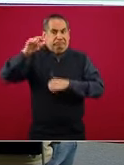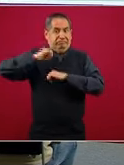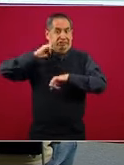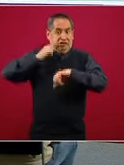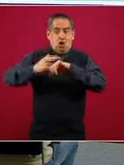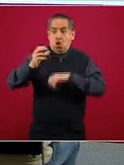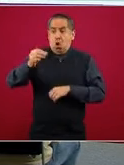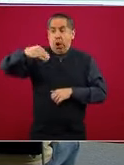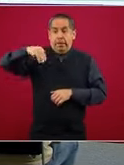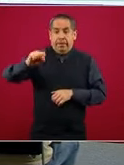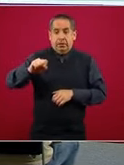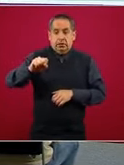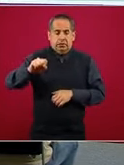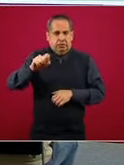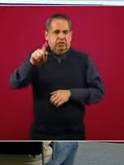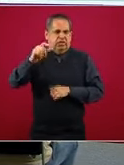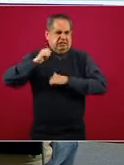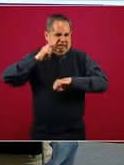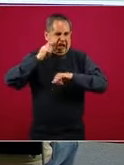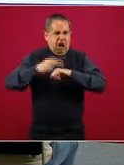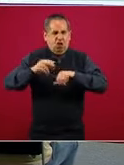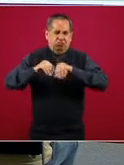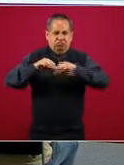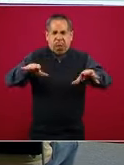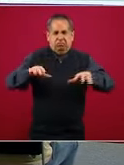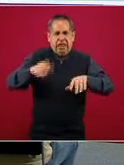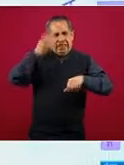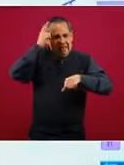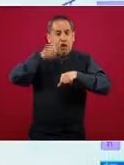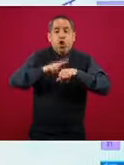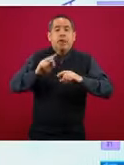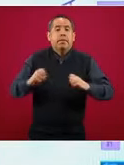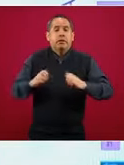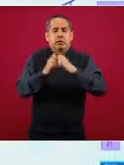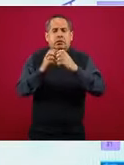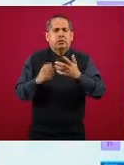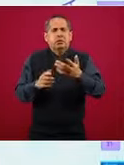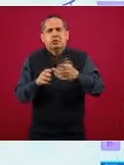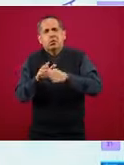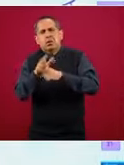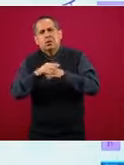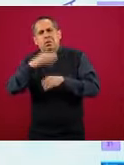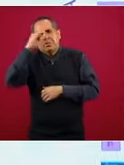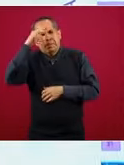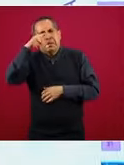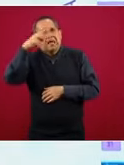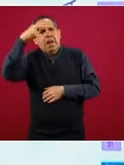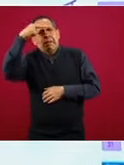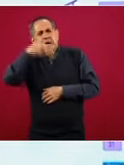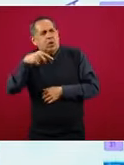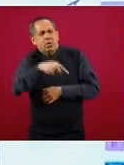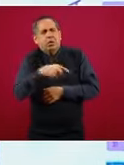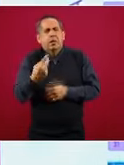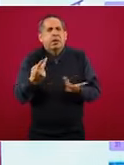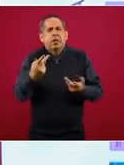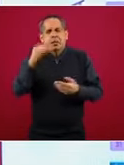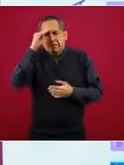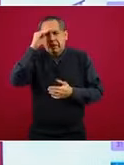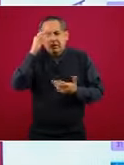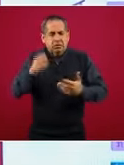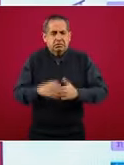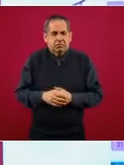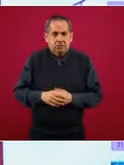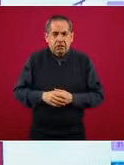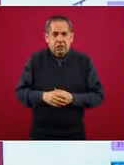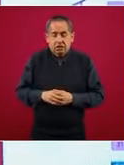Ryan, que es uno de los voceros y el director de emergencias, ¿cuál es el pronóstico para México? Y en